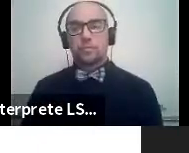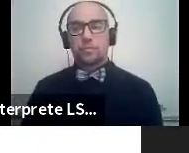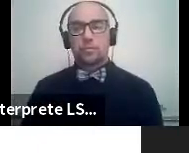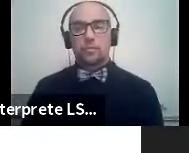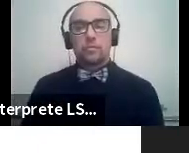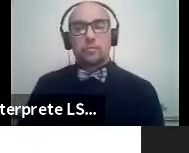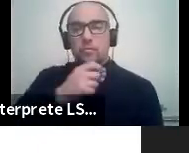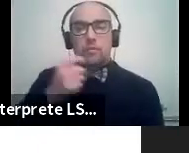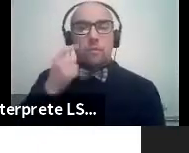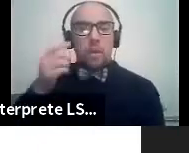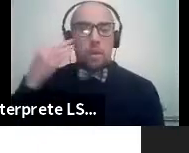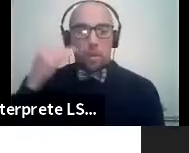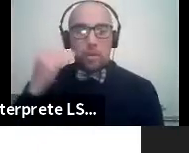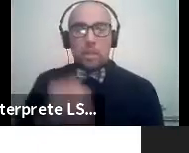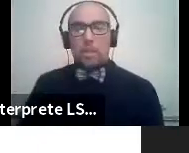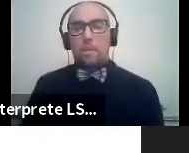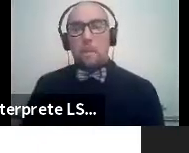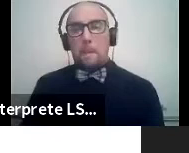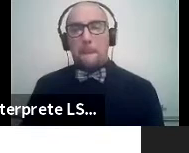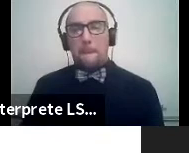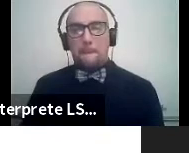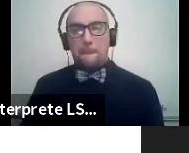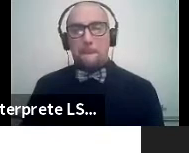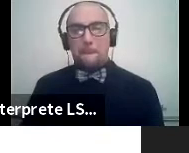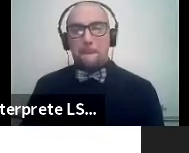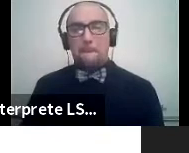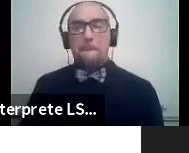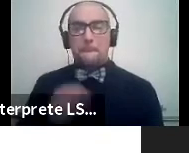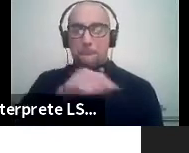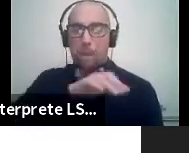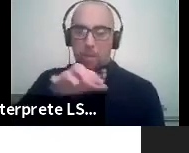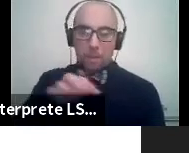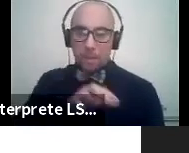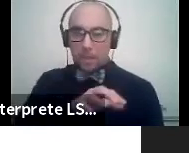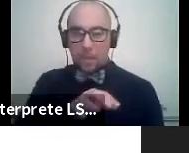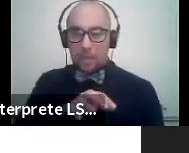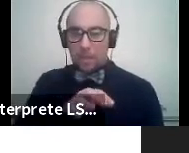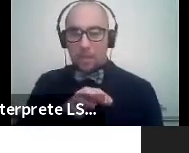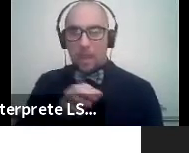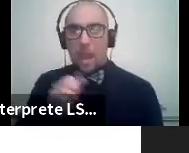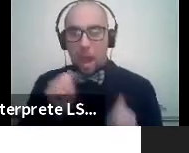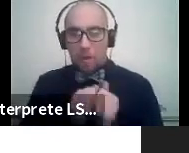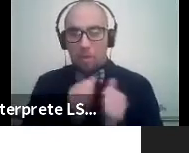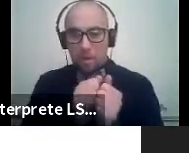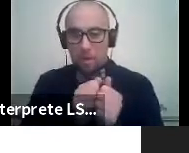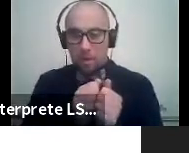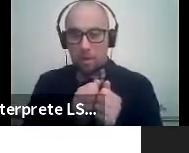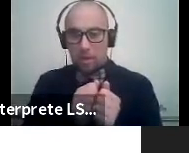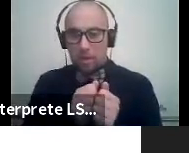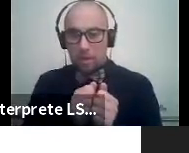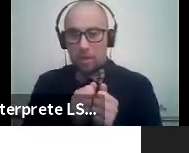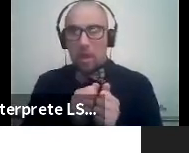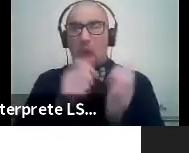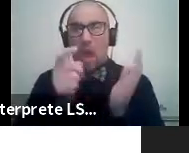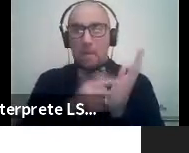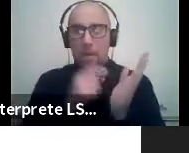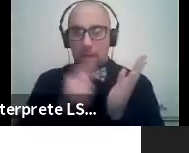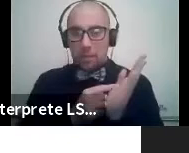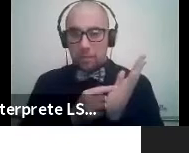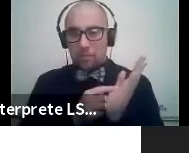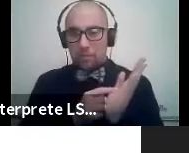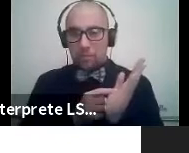pensamos que era importante que este material se acompañara de esta aplicación se acompañara de un